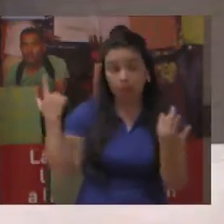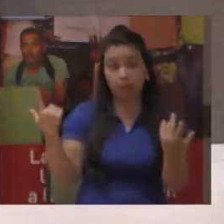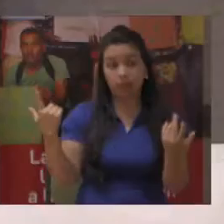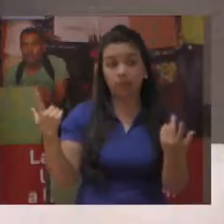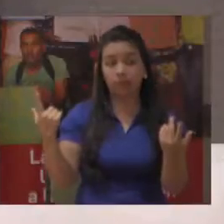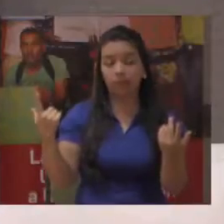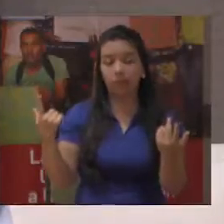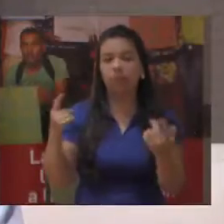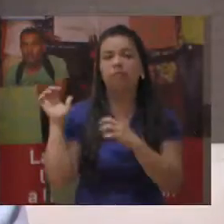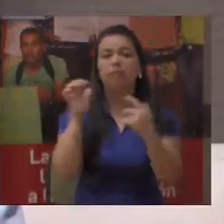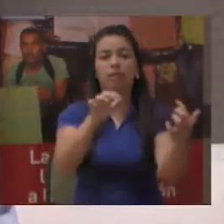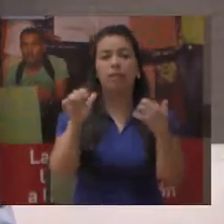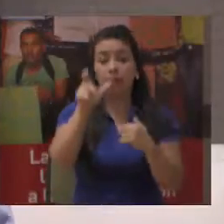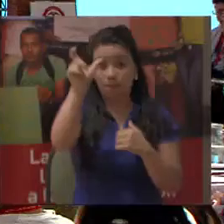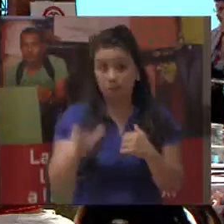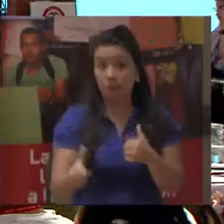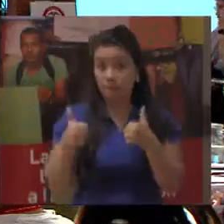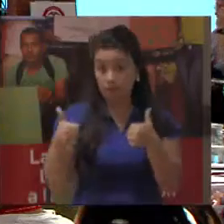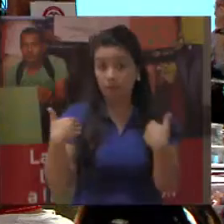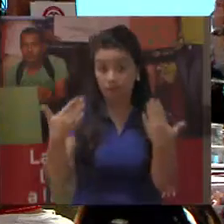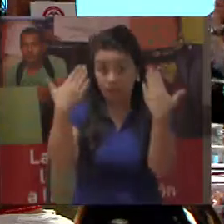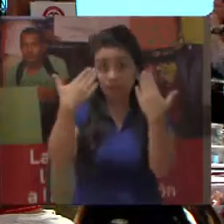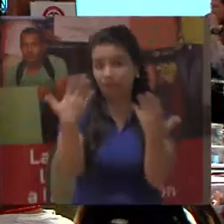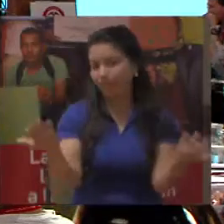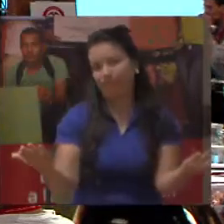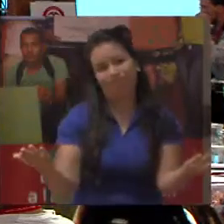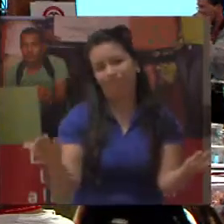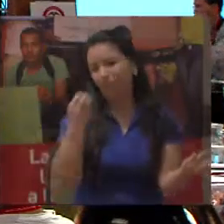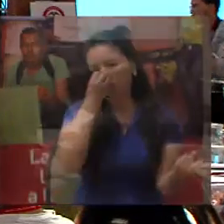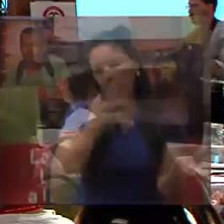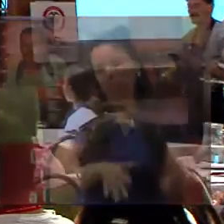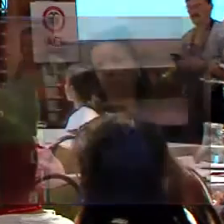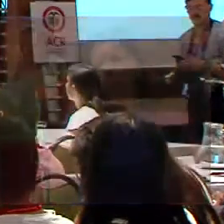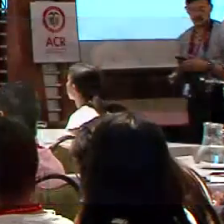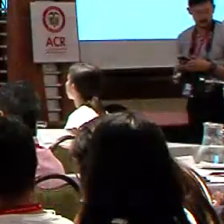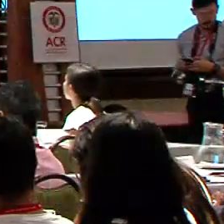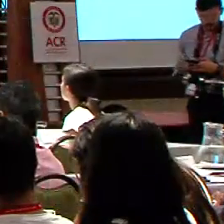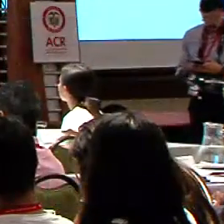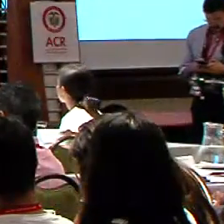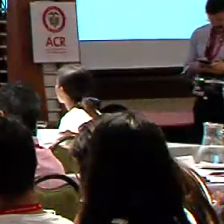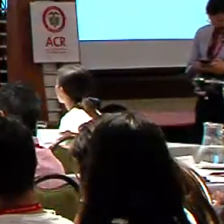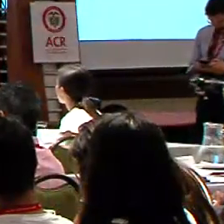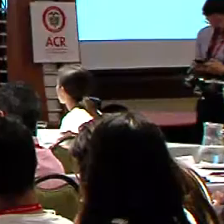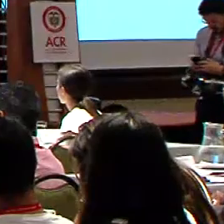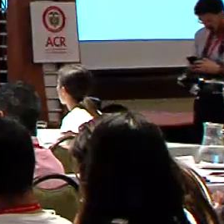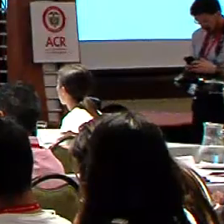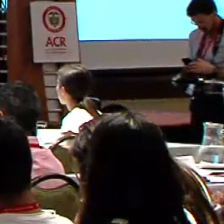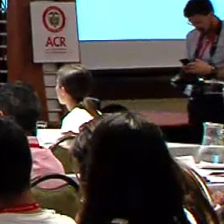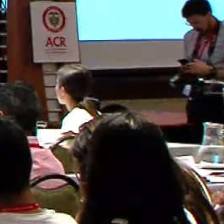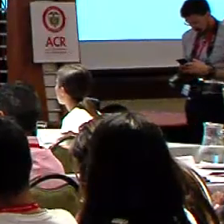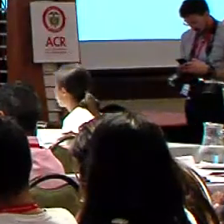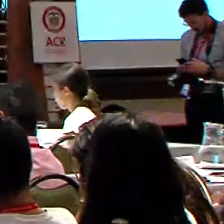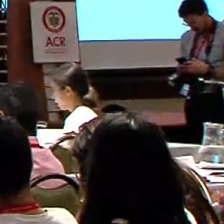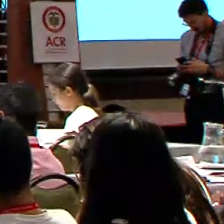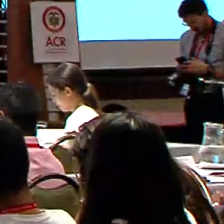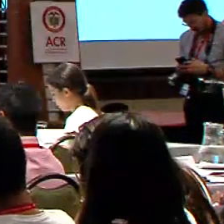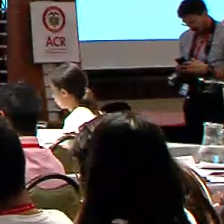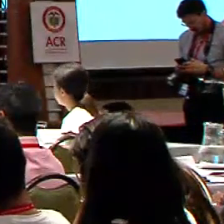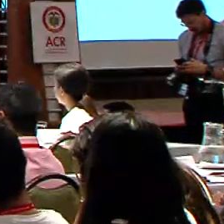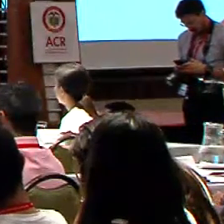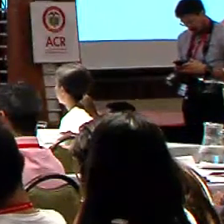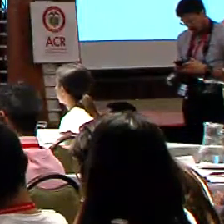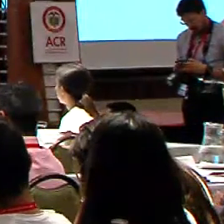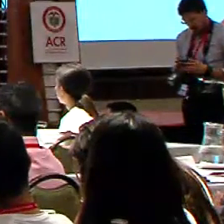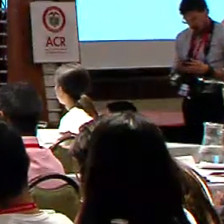vida de un guerrillero fue buena. Esos tipos, de alguna manera, han estado viviendo una época muy difícil en su vida, han estado sometidos